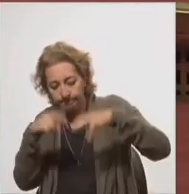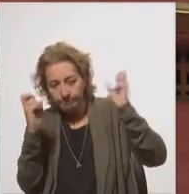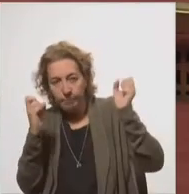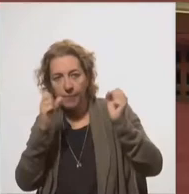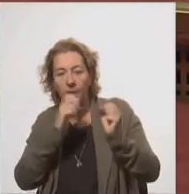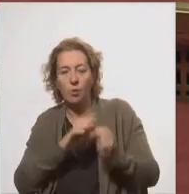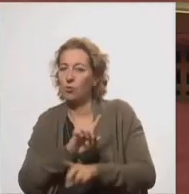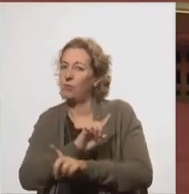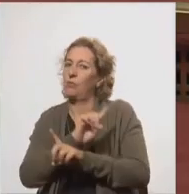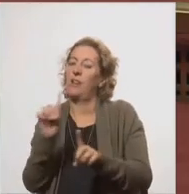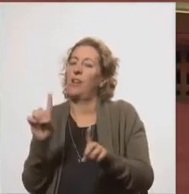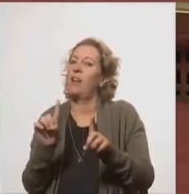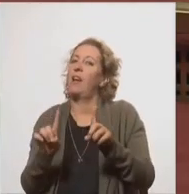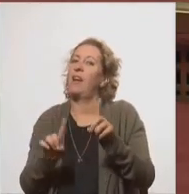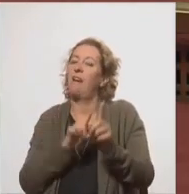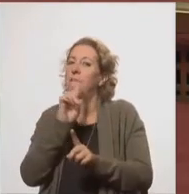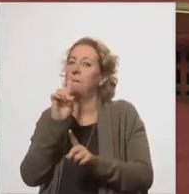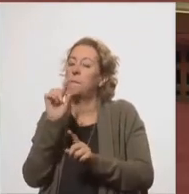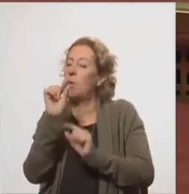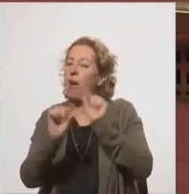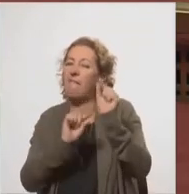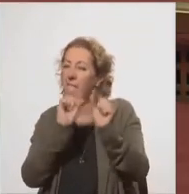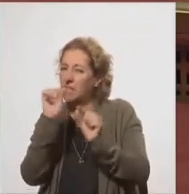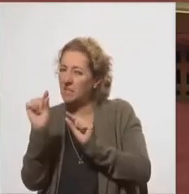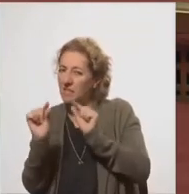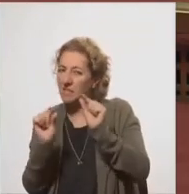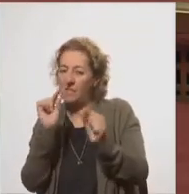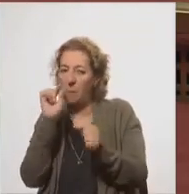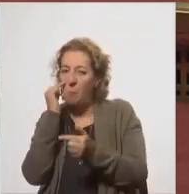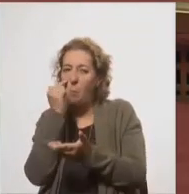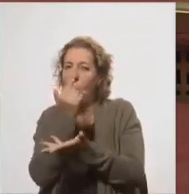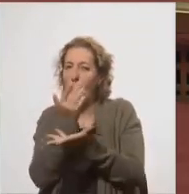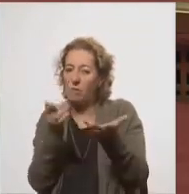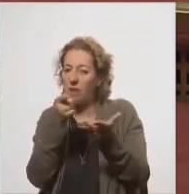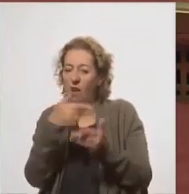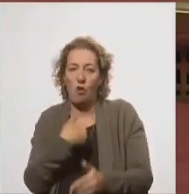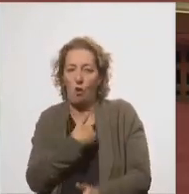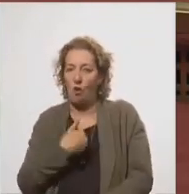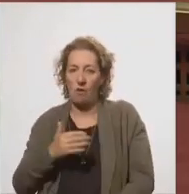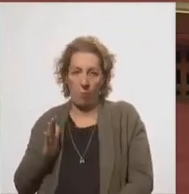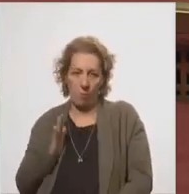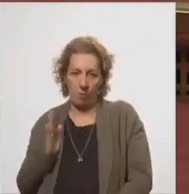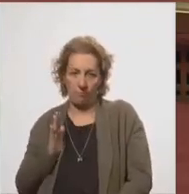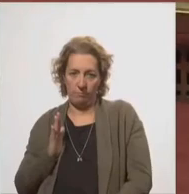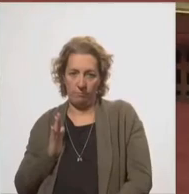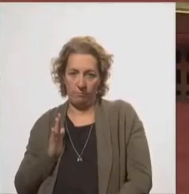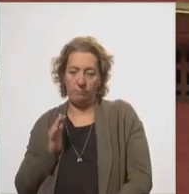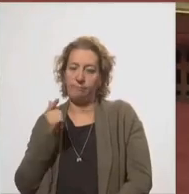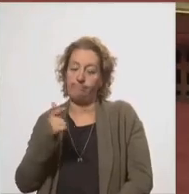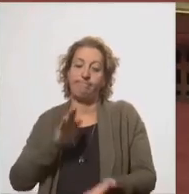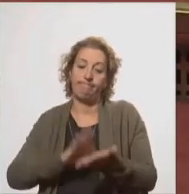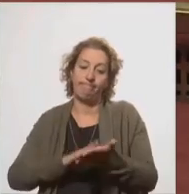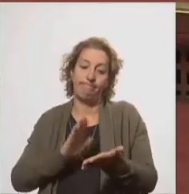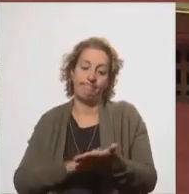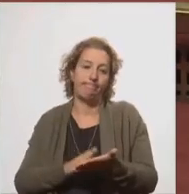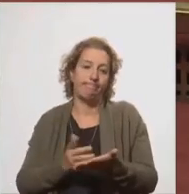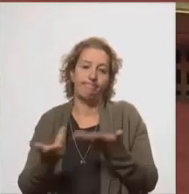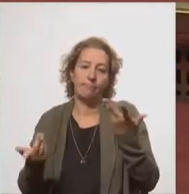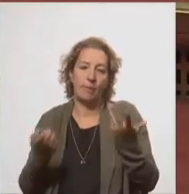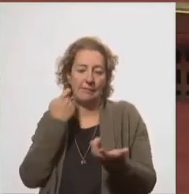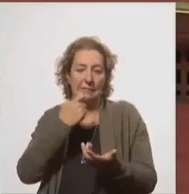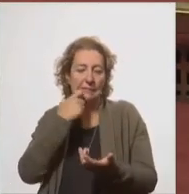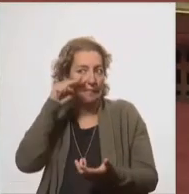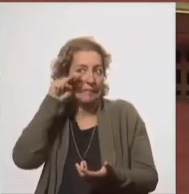siempre han reflejado, o lo ha hecho débilmente en todo caso, ese rol, lo cual constata la invisibilidad histórica